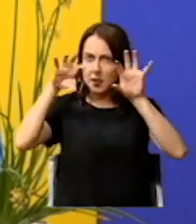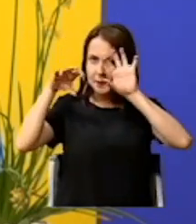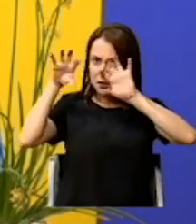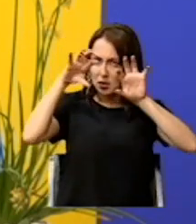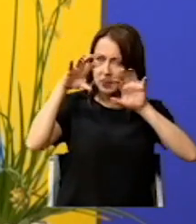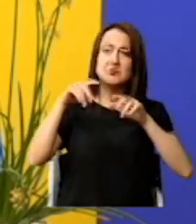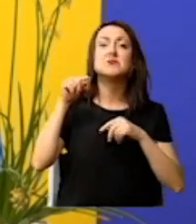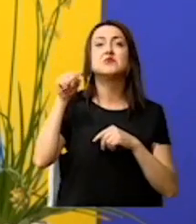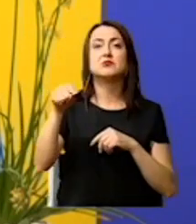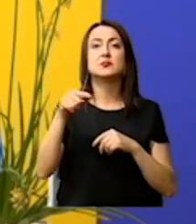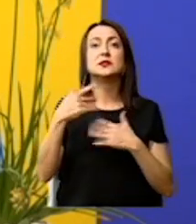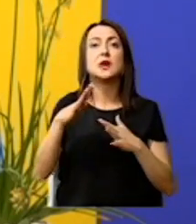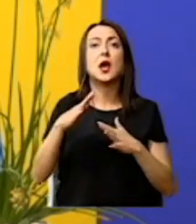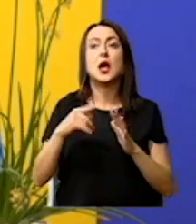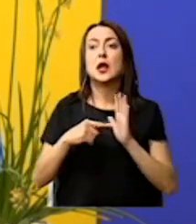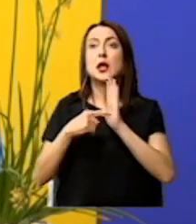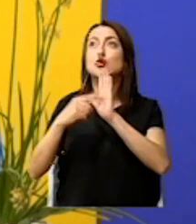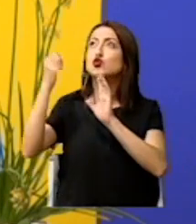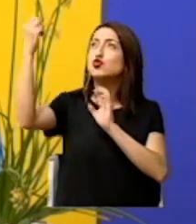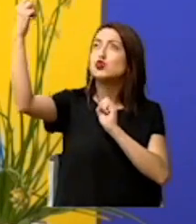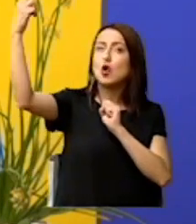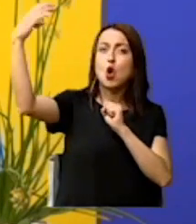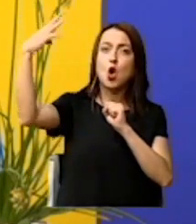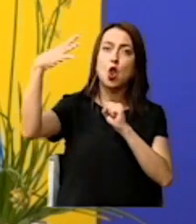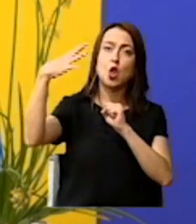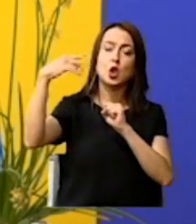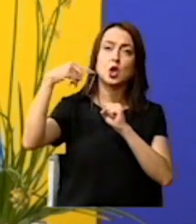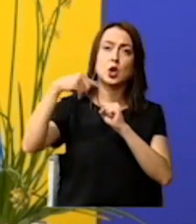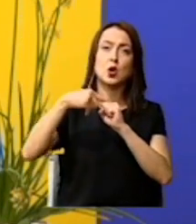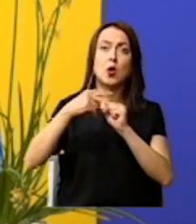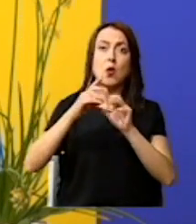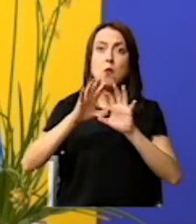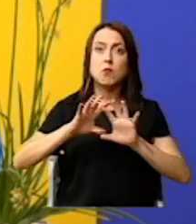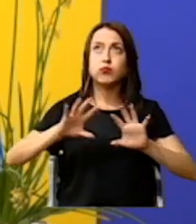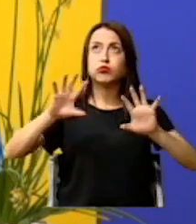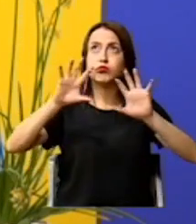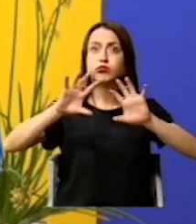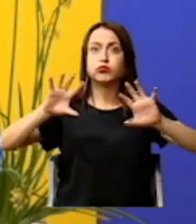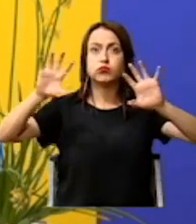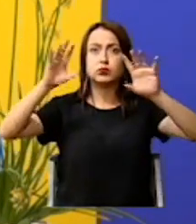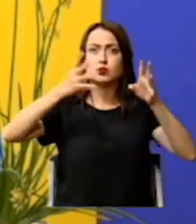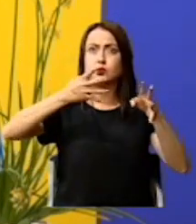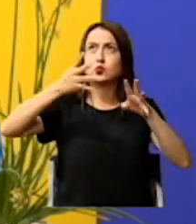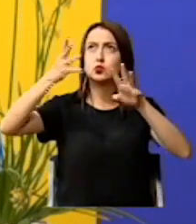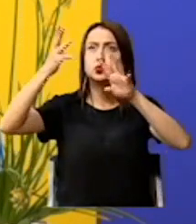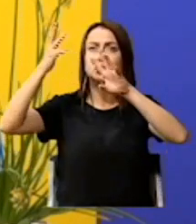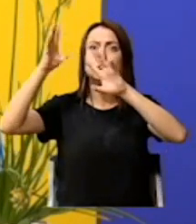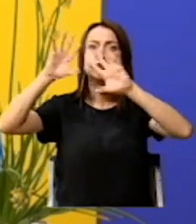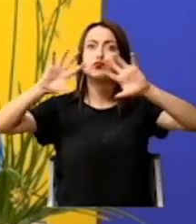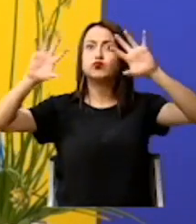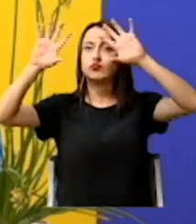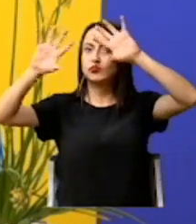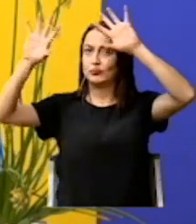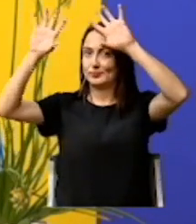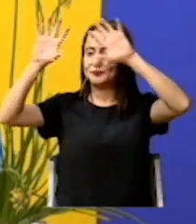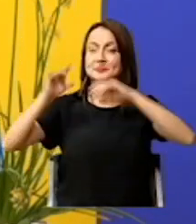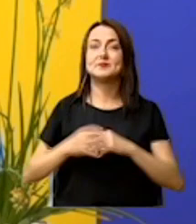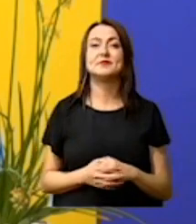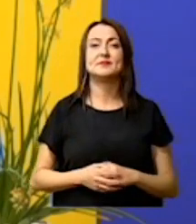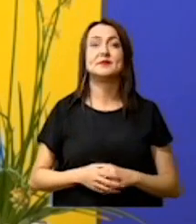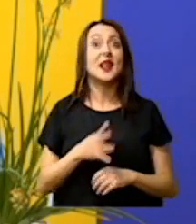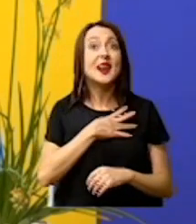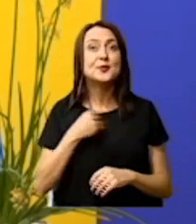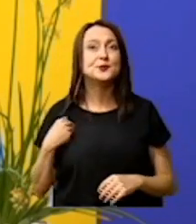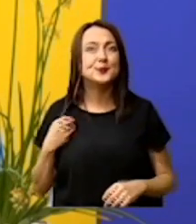Y al exponerse al sol, subió en forma de gas y formó entonces la nube. ¿Les